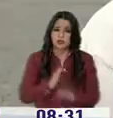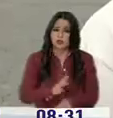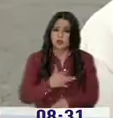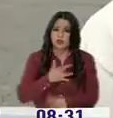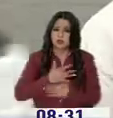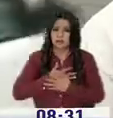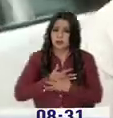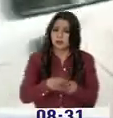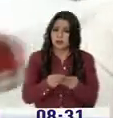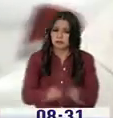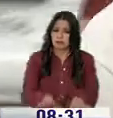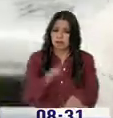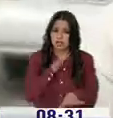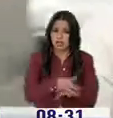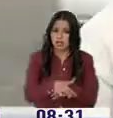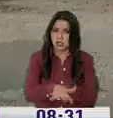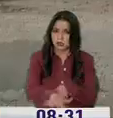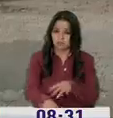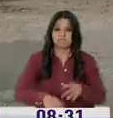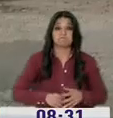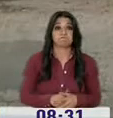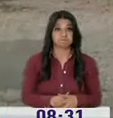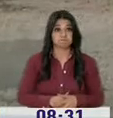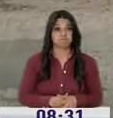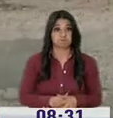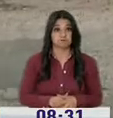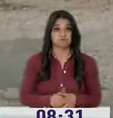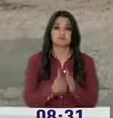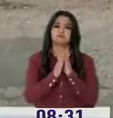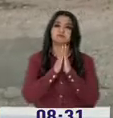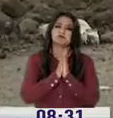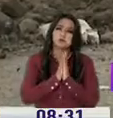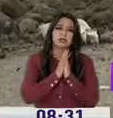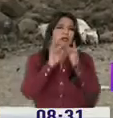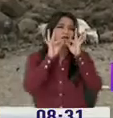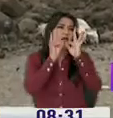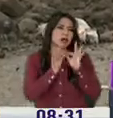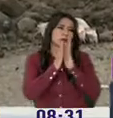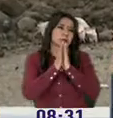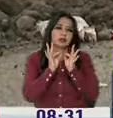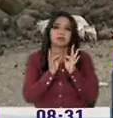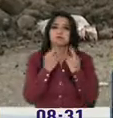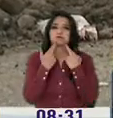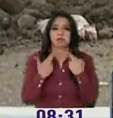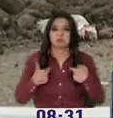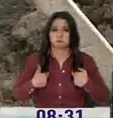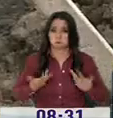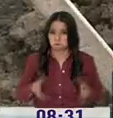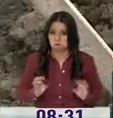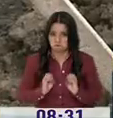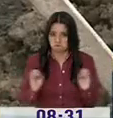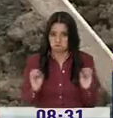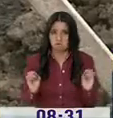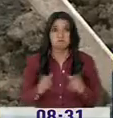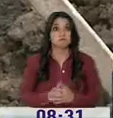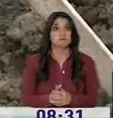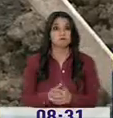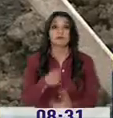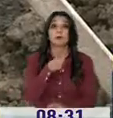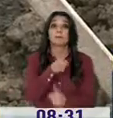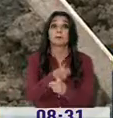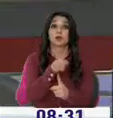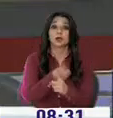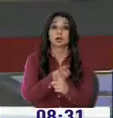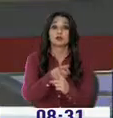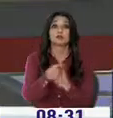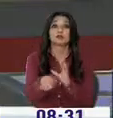ver cómo se iba el agua. Por más que solicitaban la reparación, no llegaba una respuesta positiva. Es por ello que enviaron